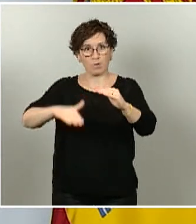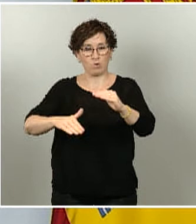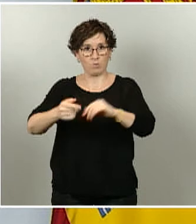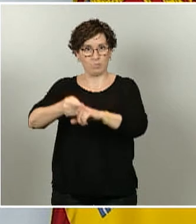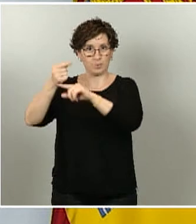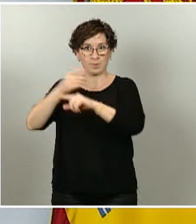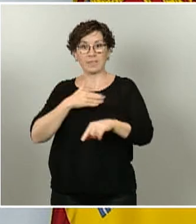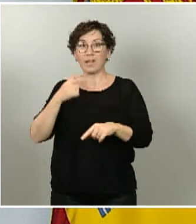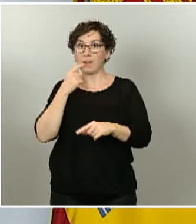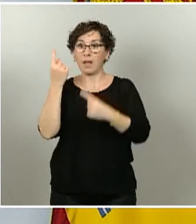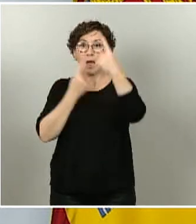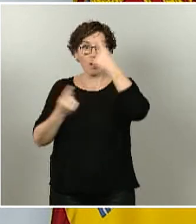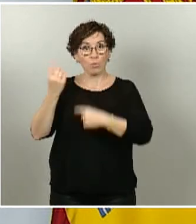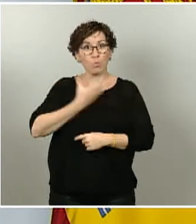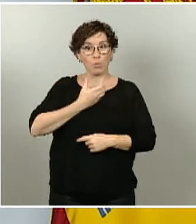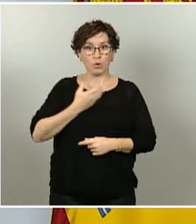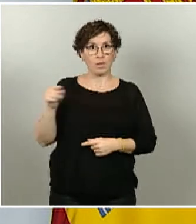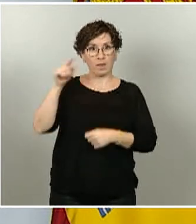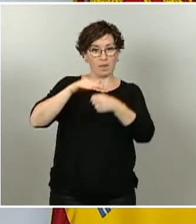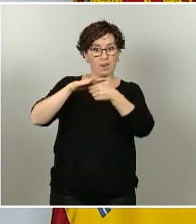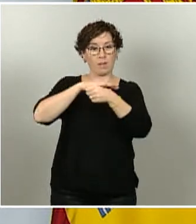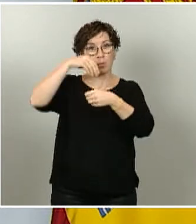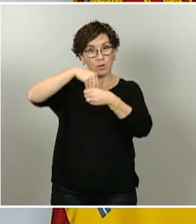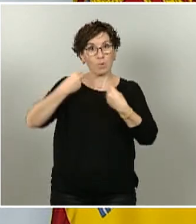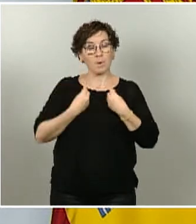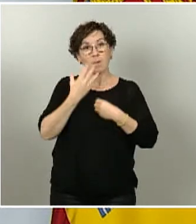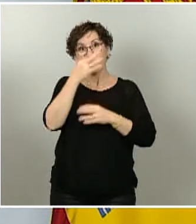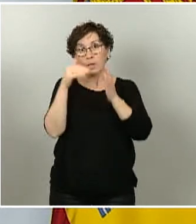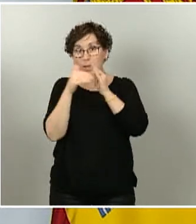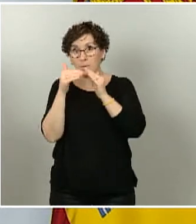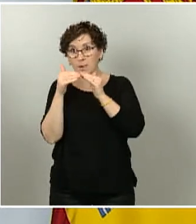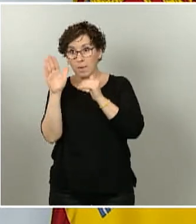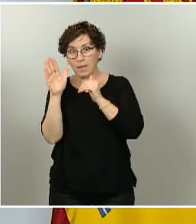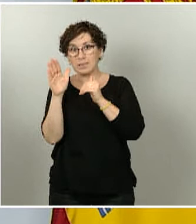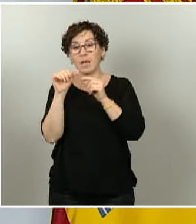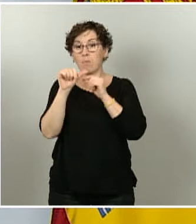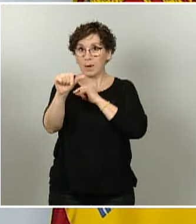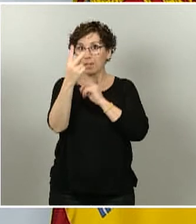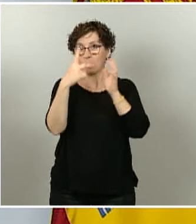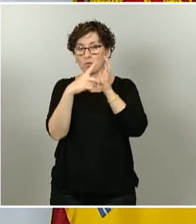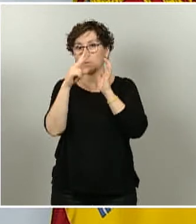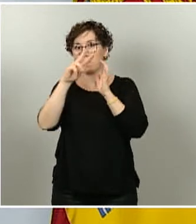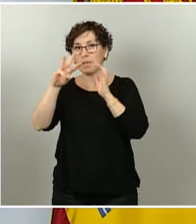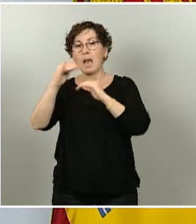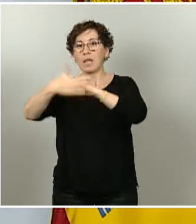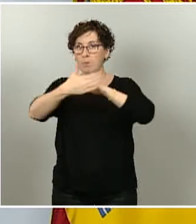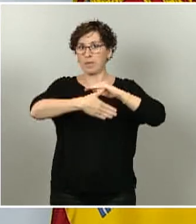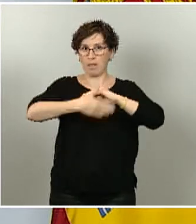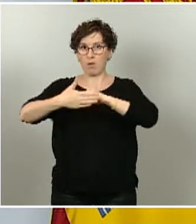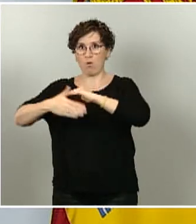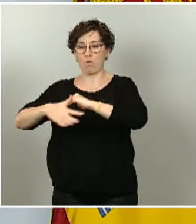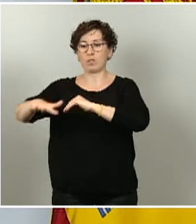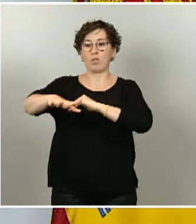municipios de más de 50.000 habitantes, a partir de 2023, se introduzcan limitaciones a la circulación de este tipo